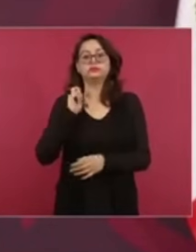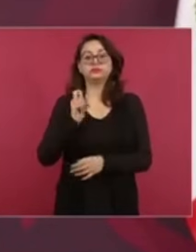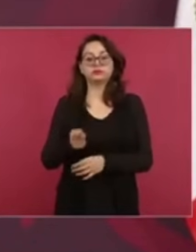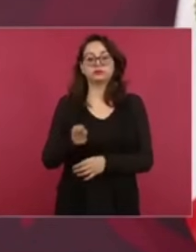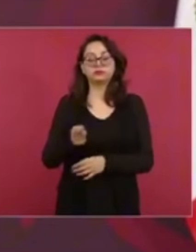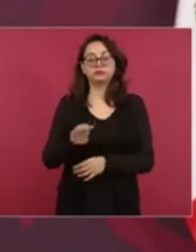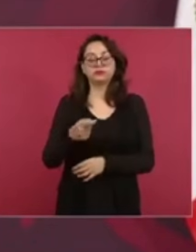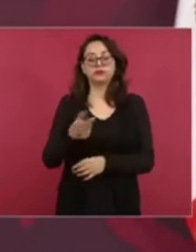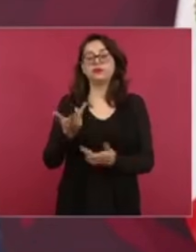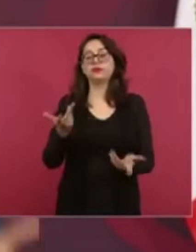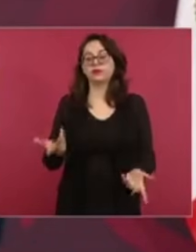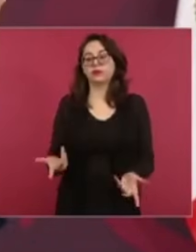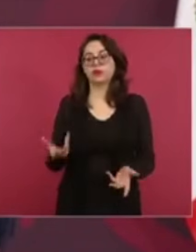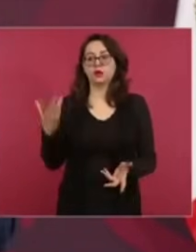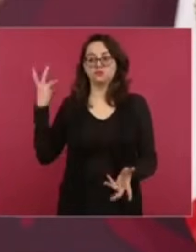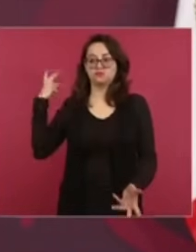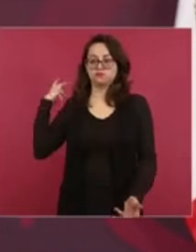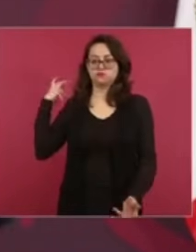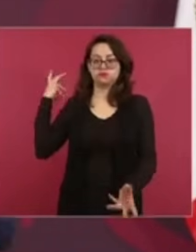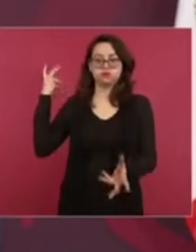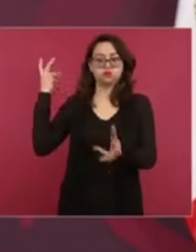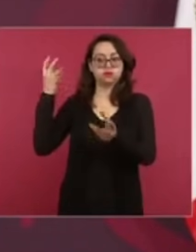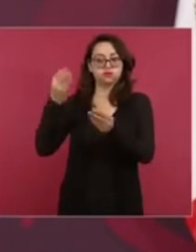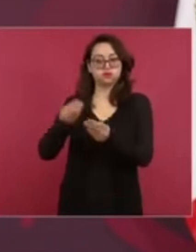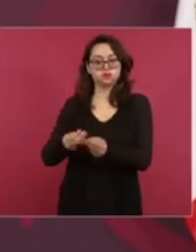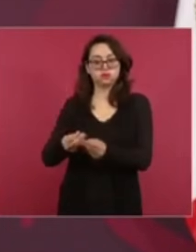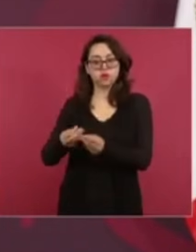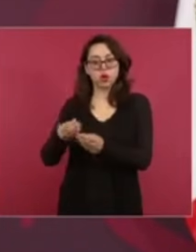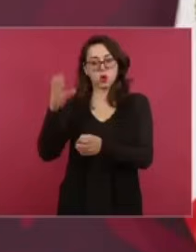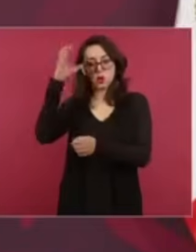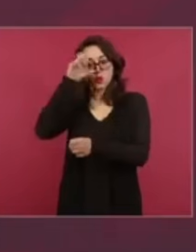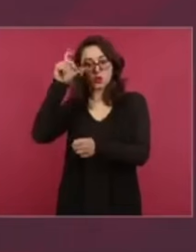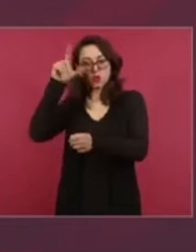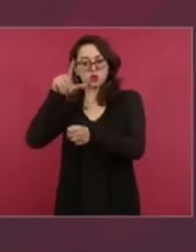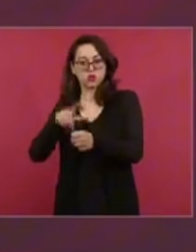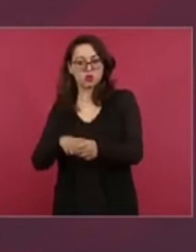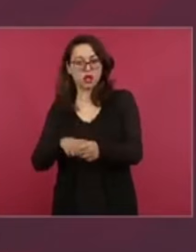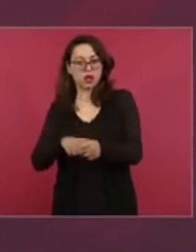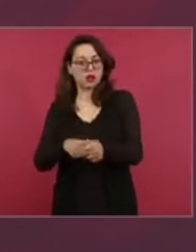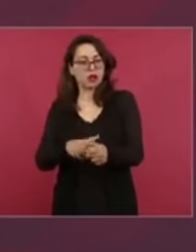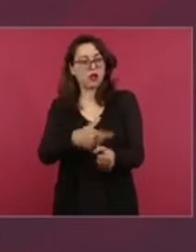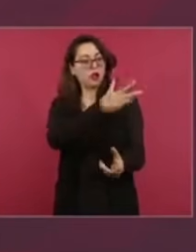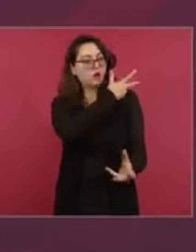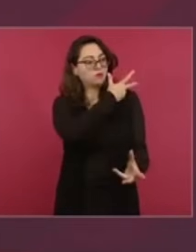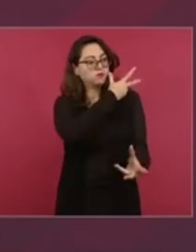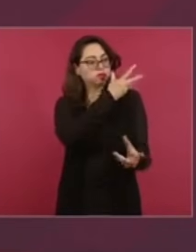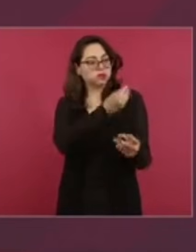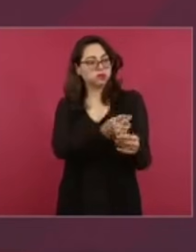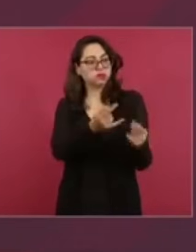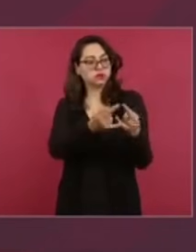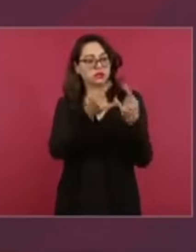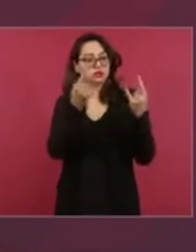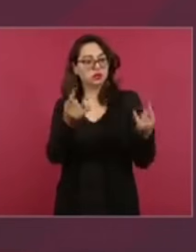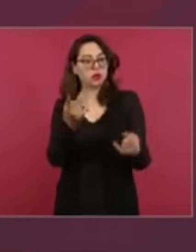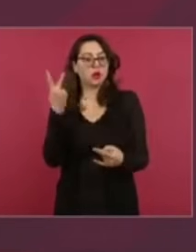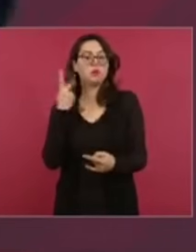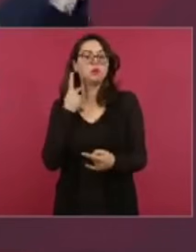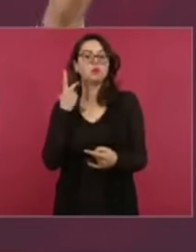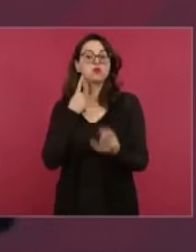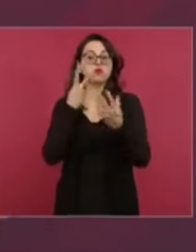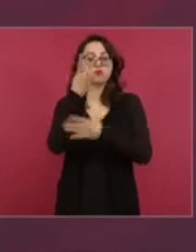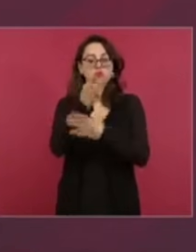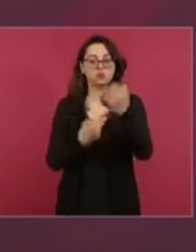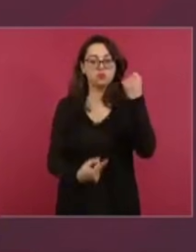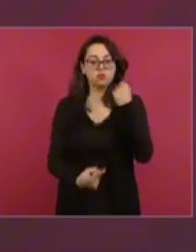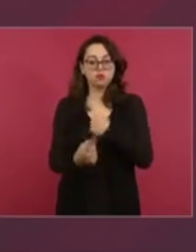profundo con su grandeza cultural y su fecunda historia política y eso es lo